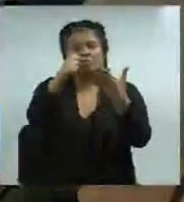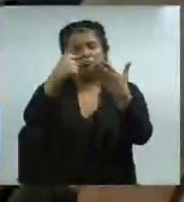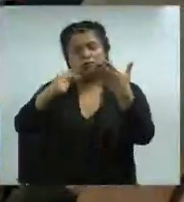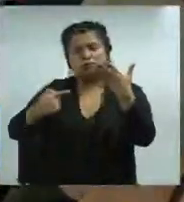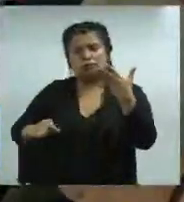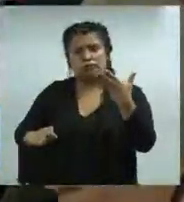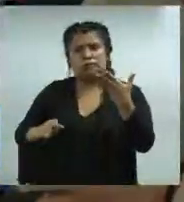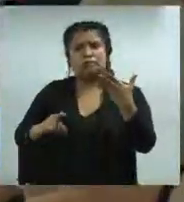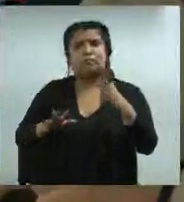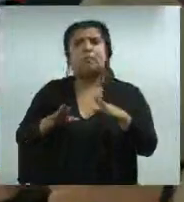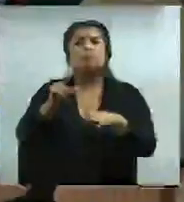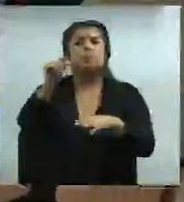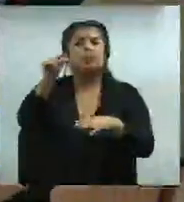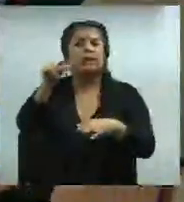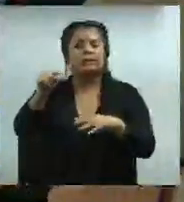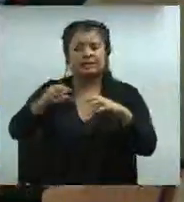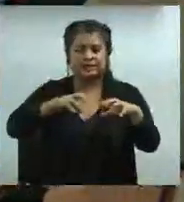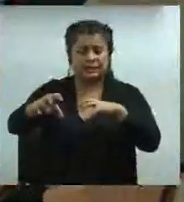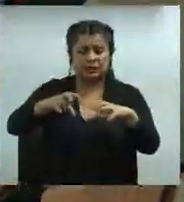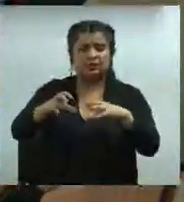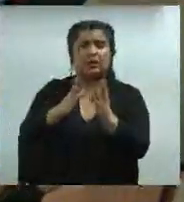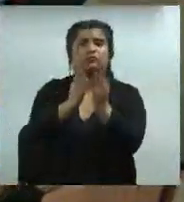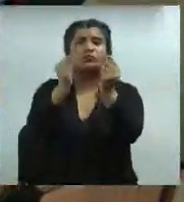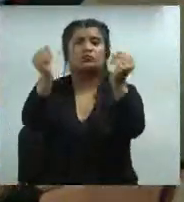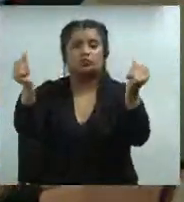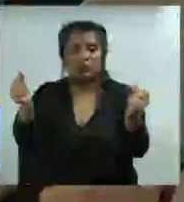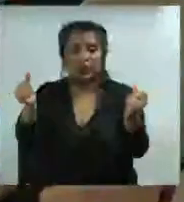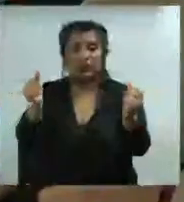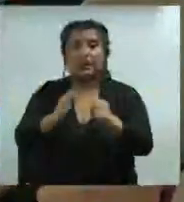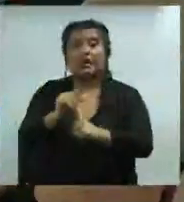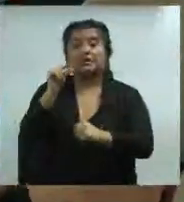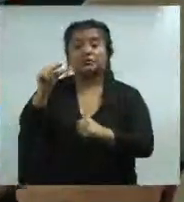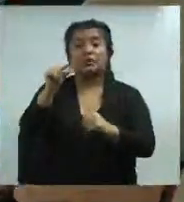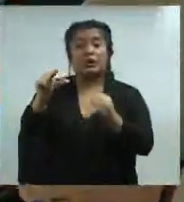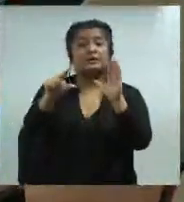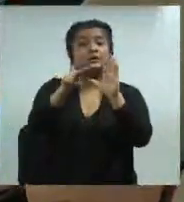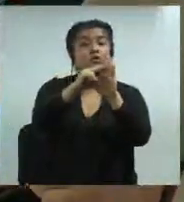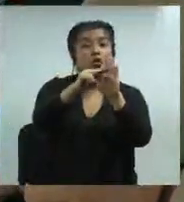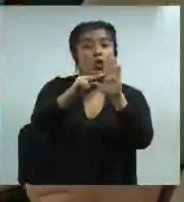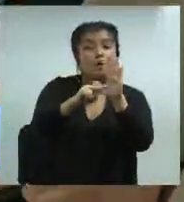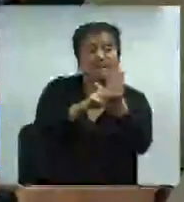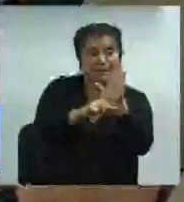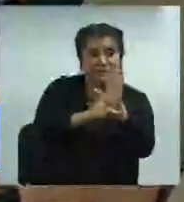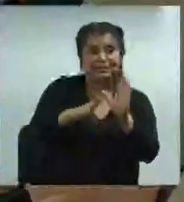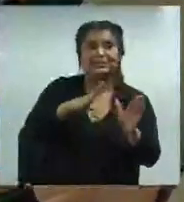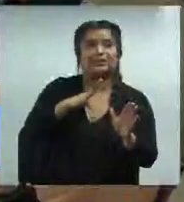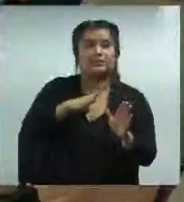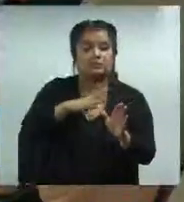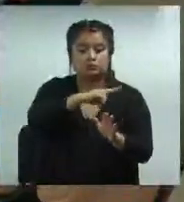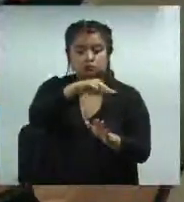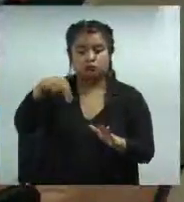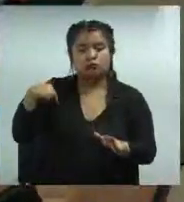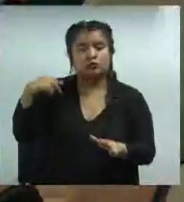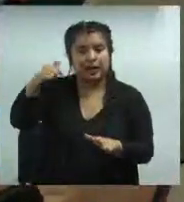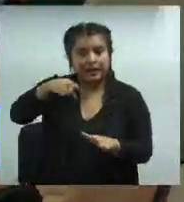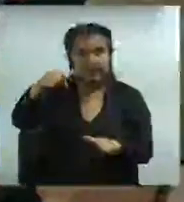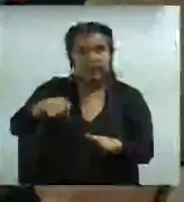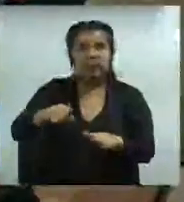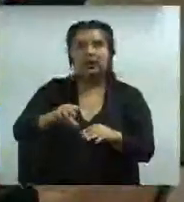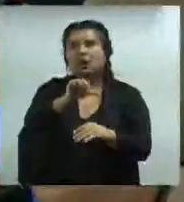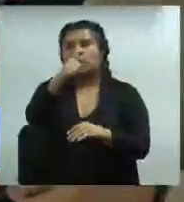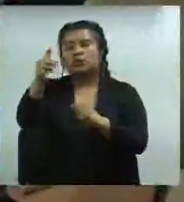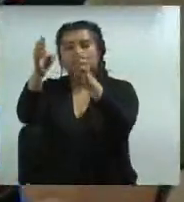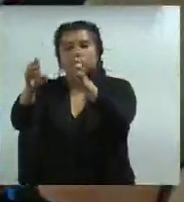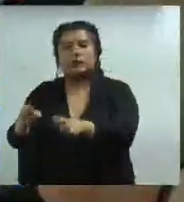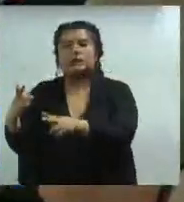son muy pocas las acciones. Y lo que han servido, las pocas normativas, compañeros y compañeras diputadas, es para que algunos funcionarios de